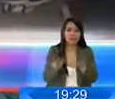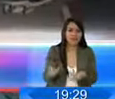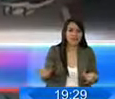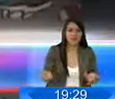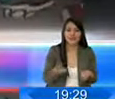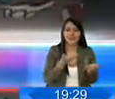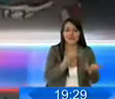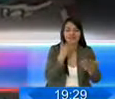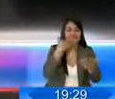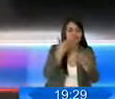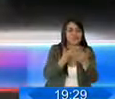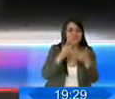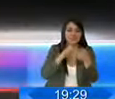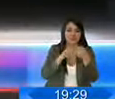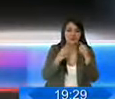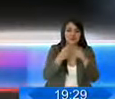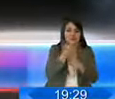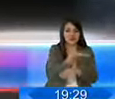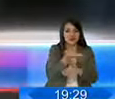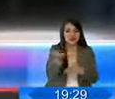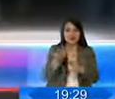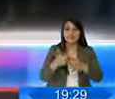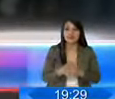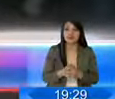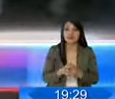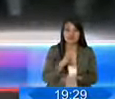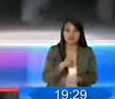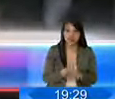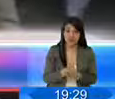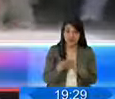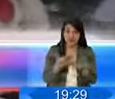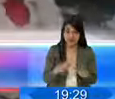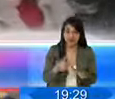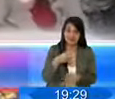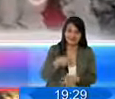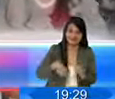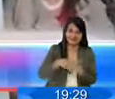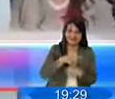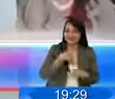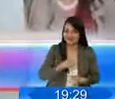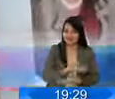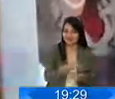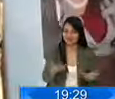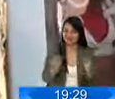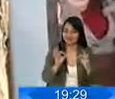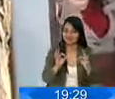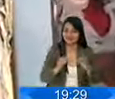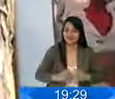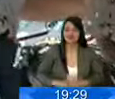artículos. Gracias, amigos televidentes. Luego de la pausa les vamos a contar esta maravillosa historia.